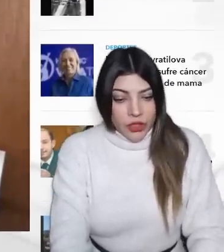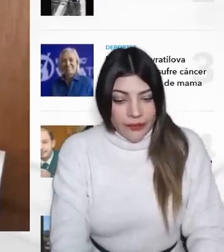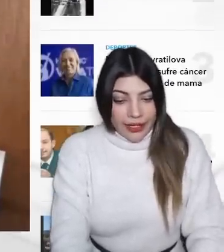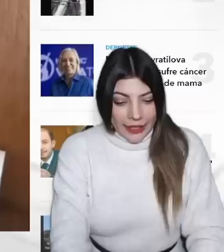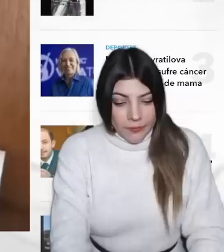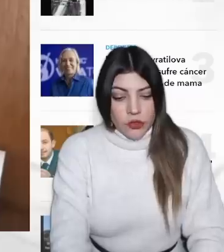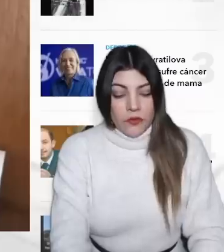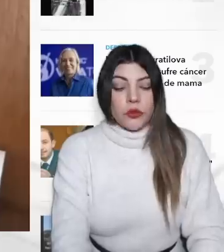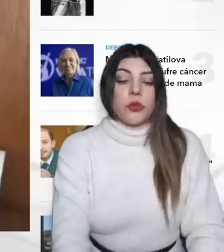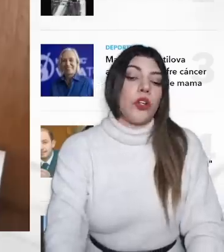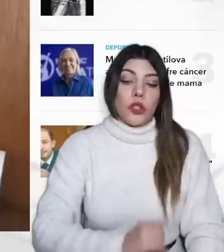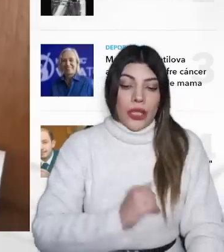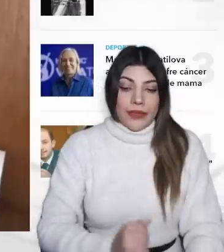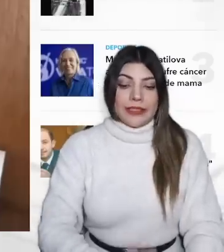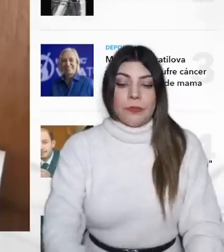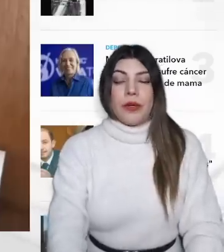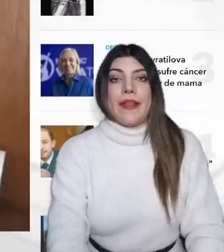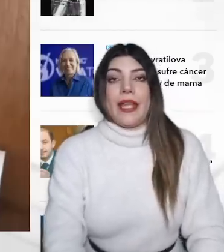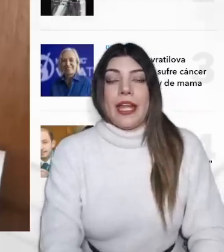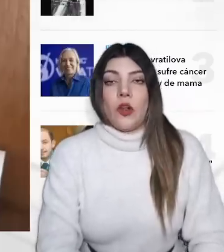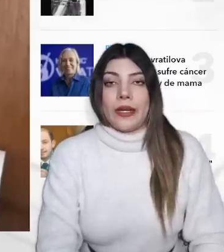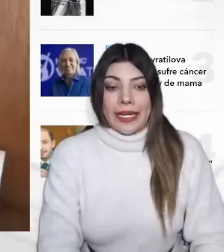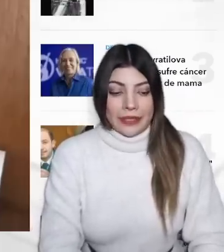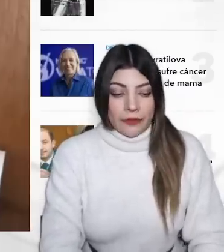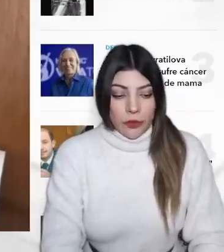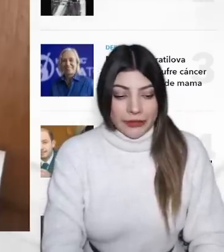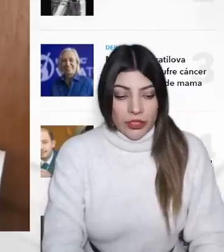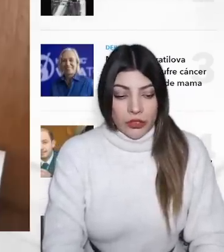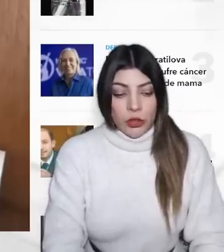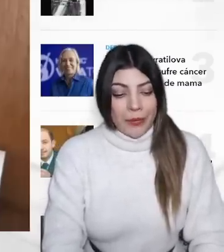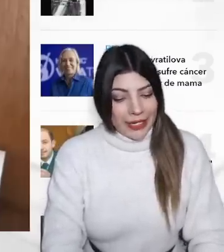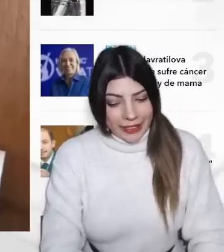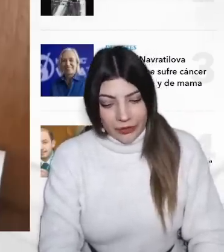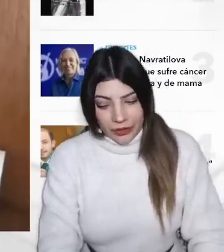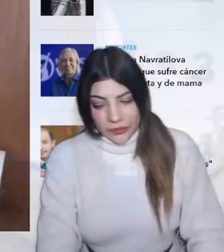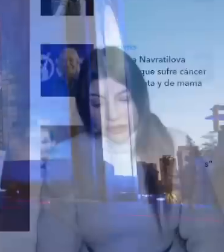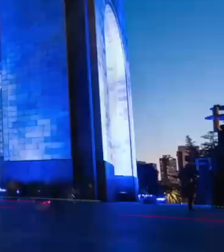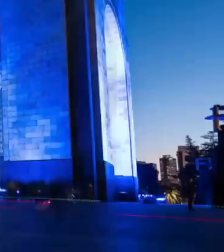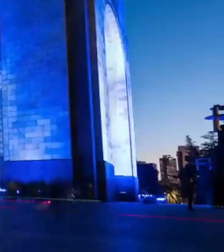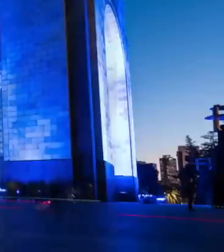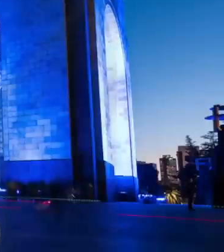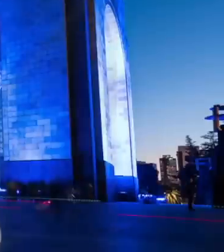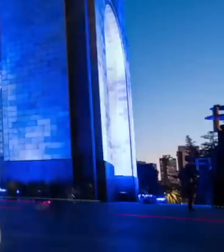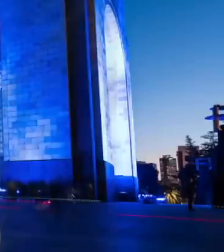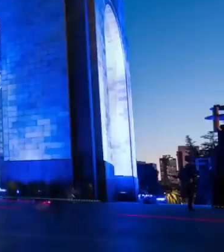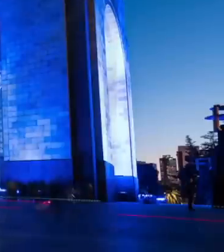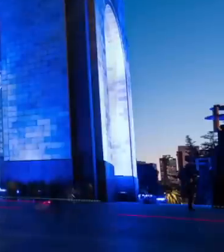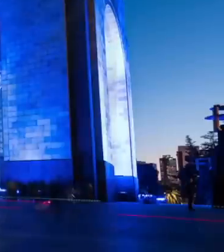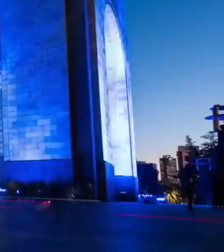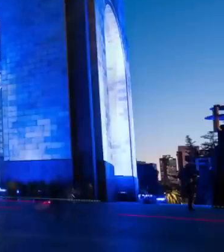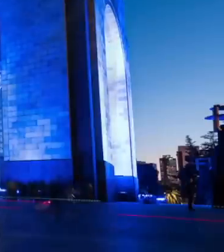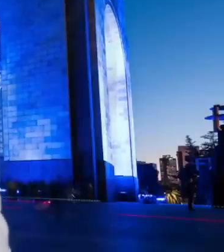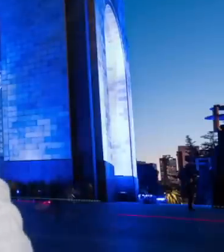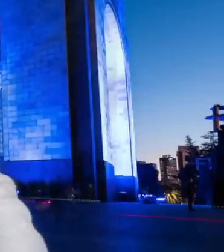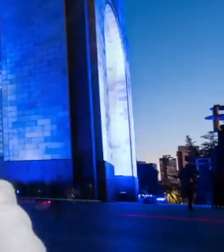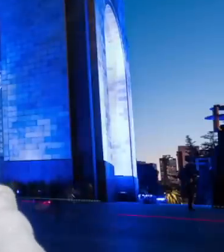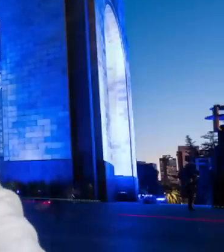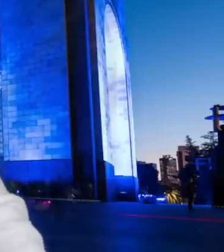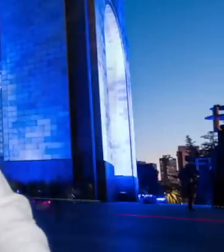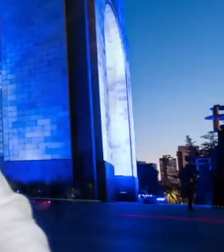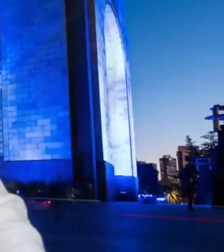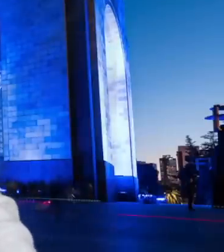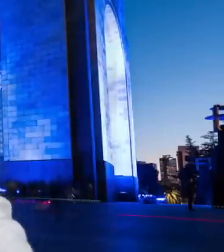adelante. Todavía queda mucho futuro, todavía se puede lograr la transformación en nuestro país. Recordemos, se viene en 2024. Claro que va a ganar